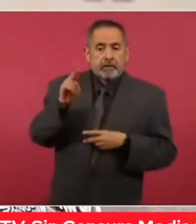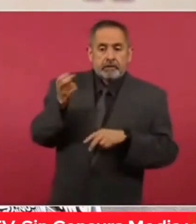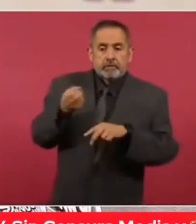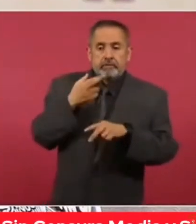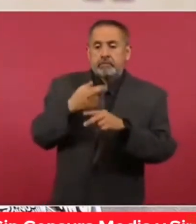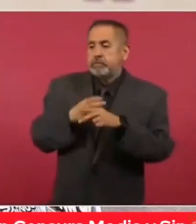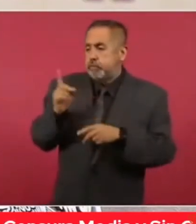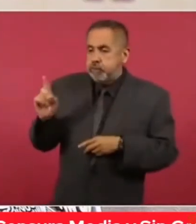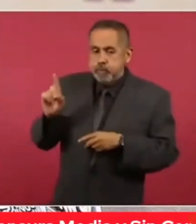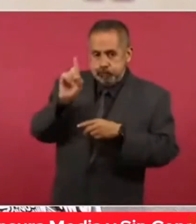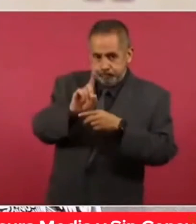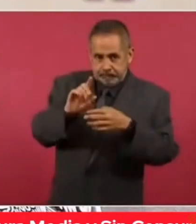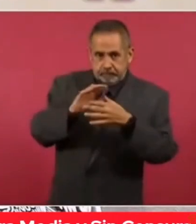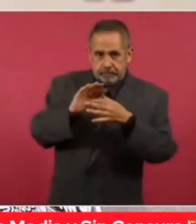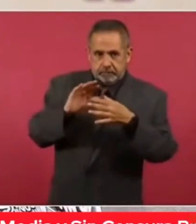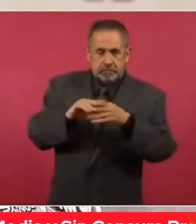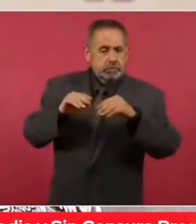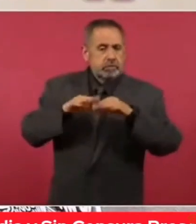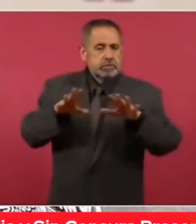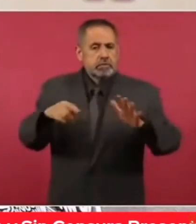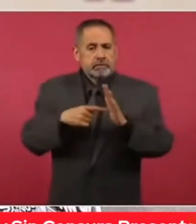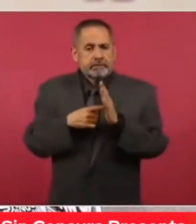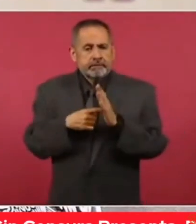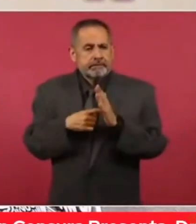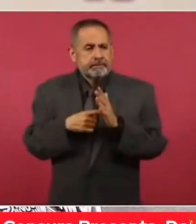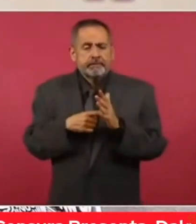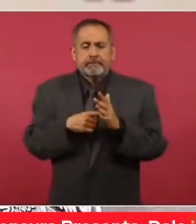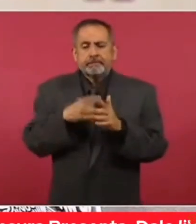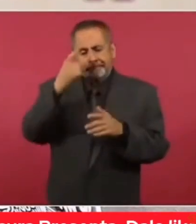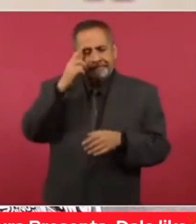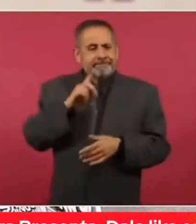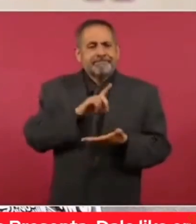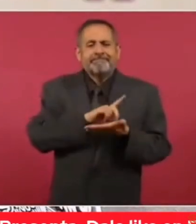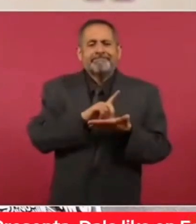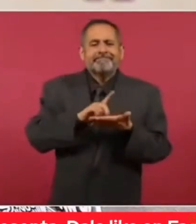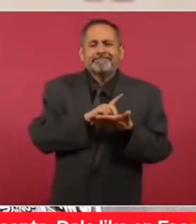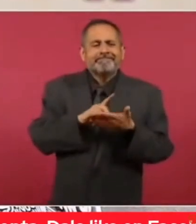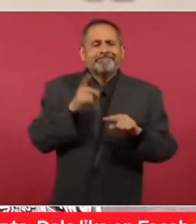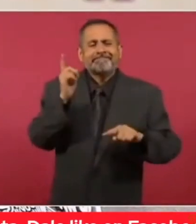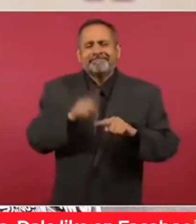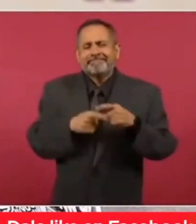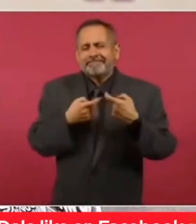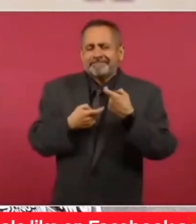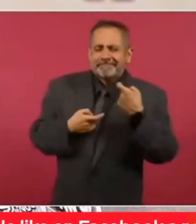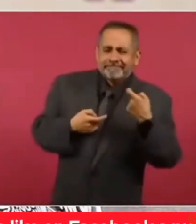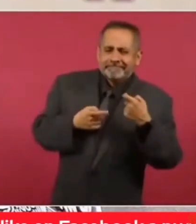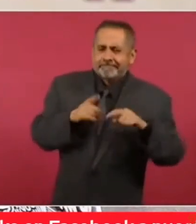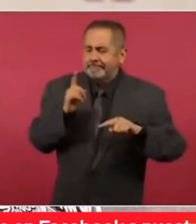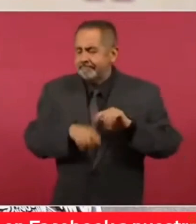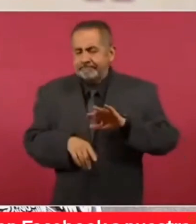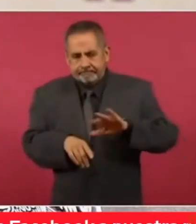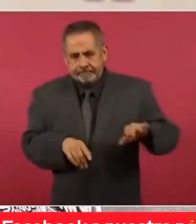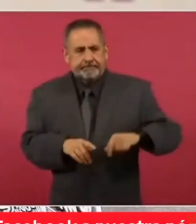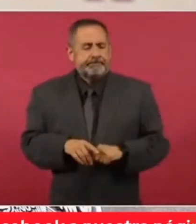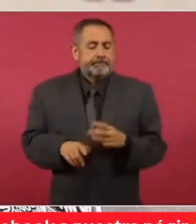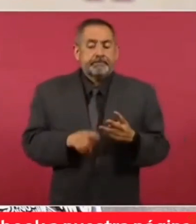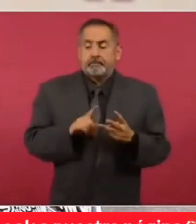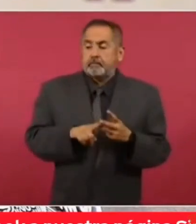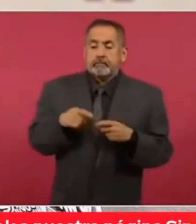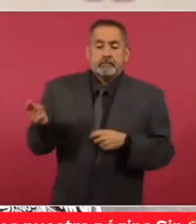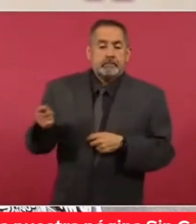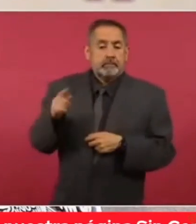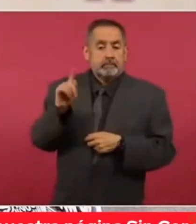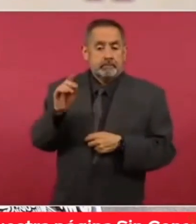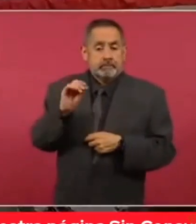subsecretario continuará con el tema prevención social de las adicciones y en su momento el maestro Zoé Robledo